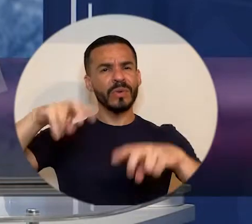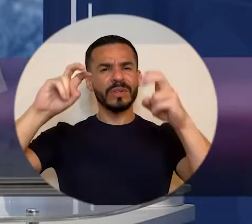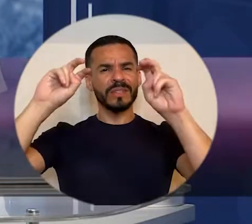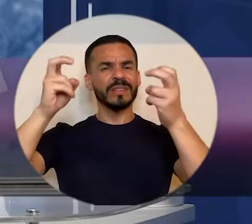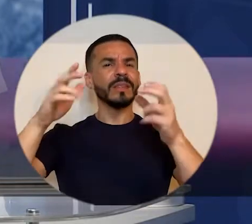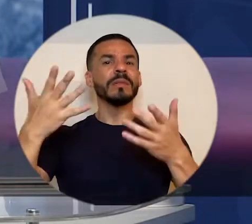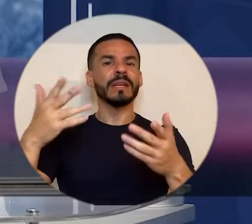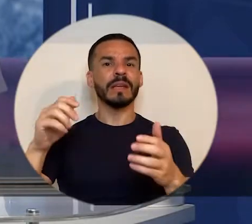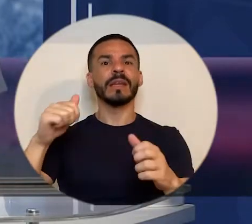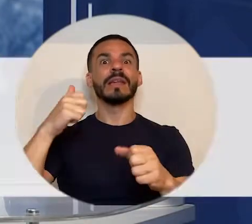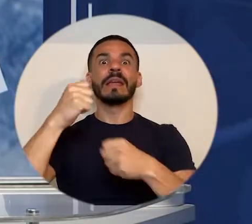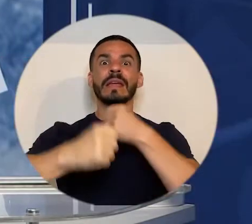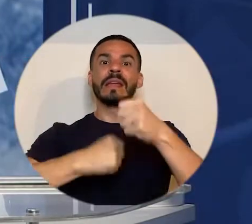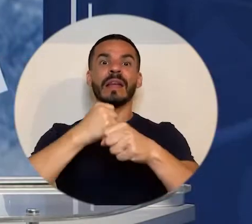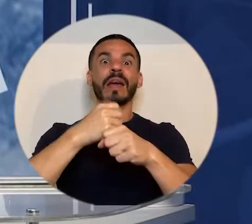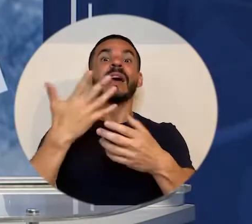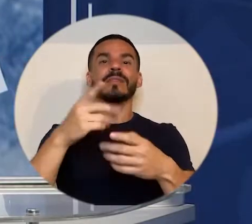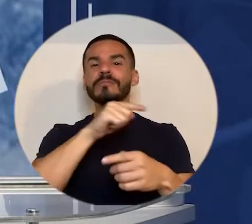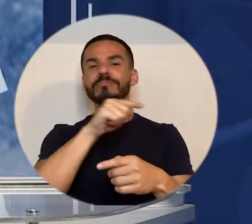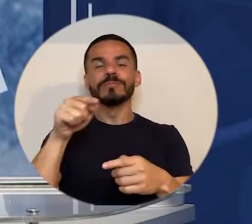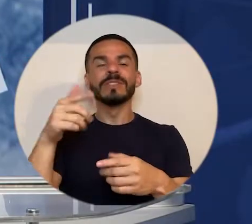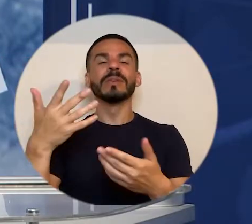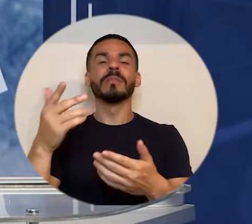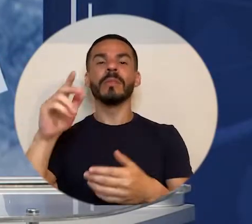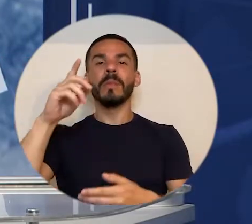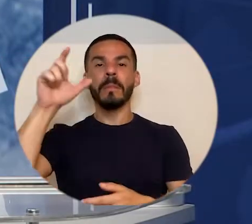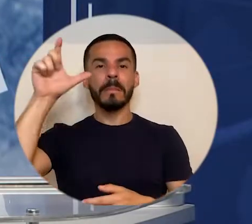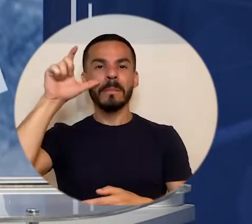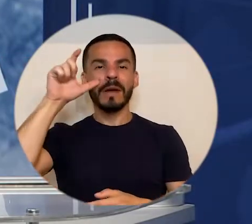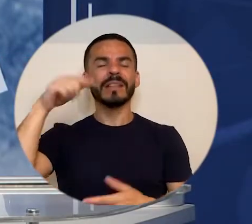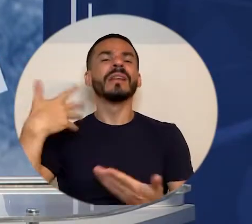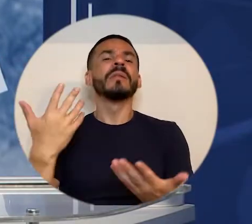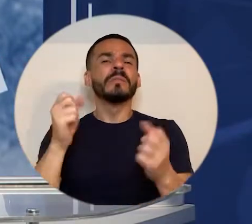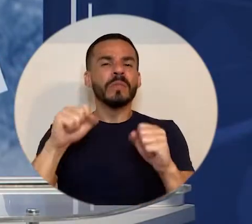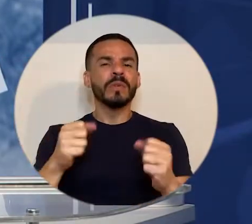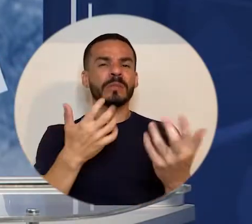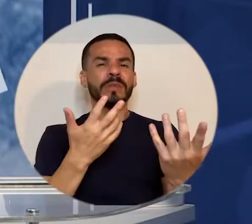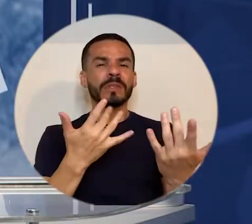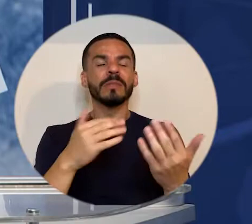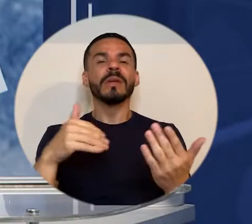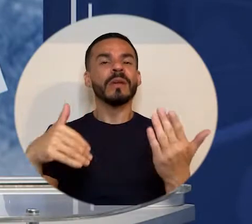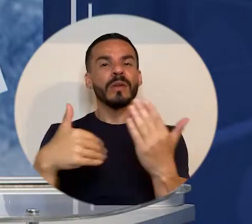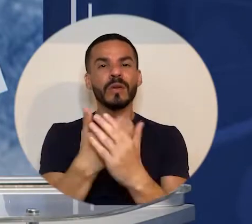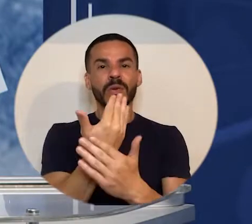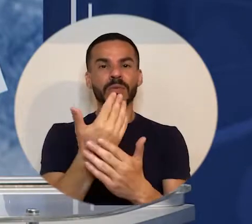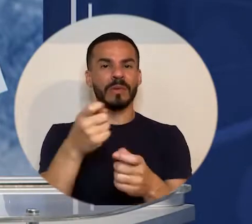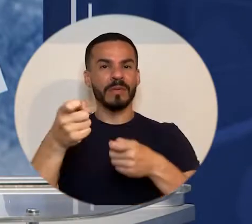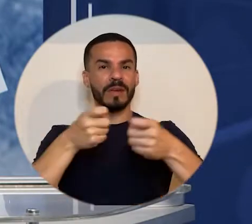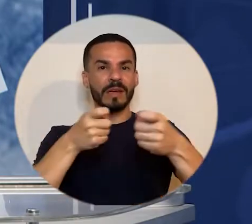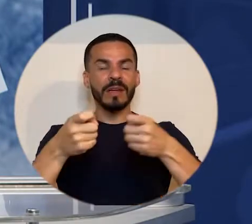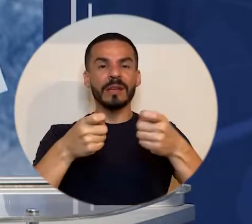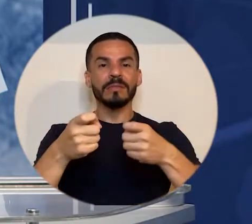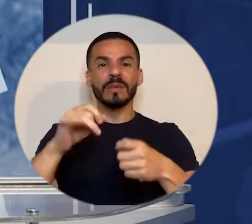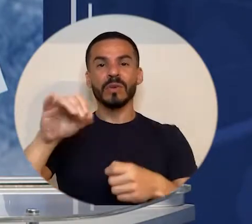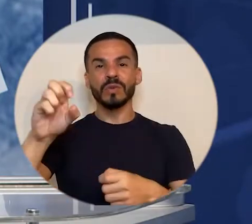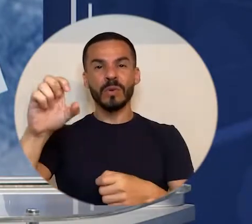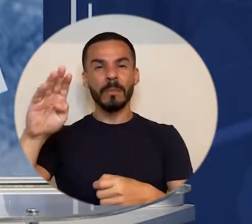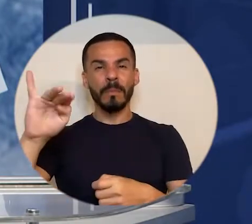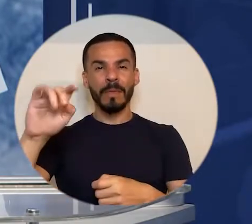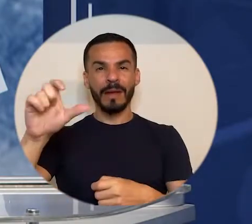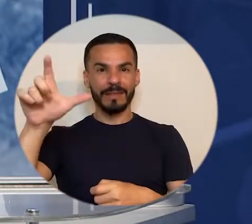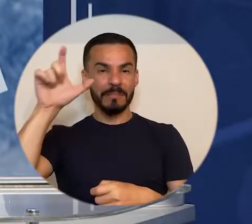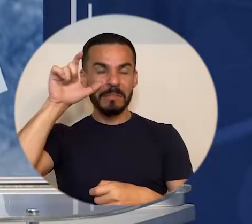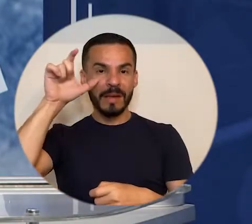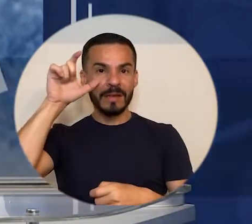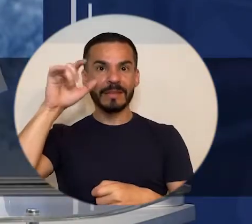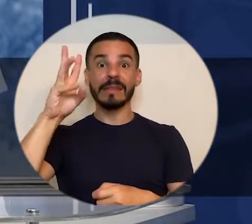hablar de la era Biden. ¿Qué podemos esperar de la nueva administración de Joe Biden en los Estados Unidos?